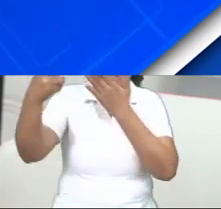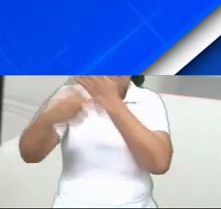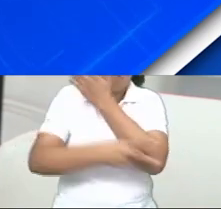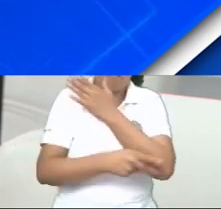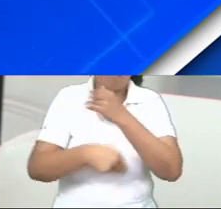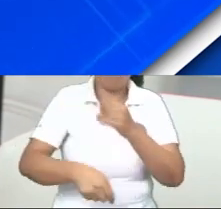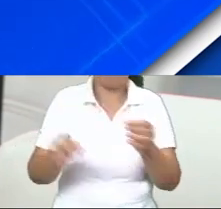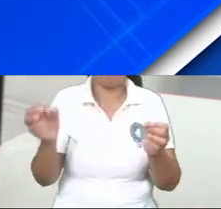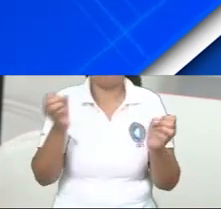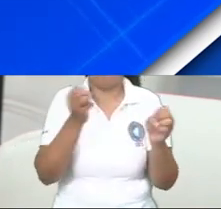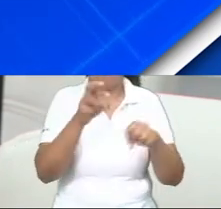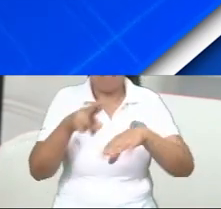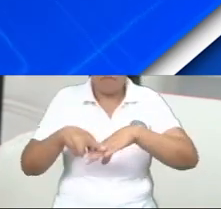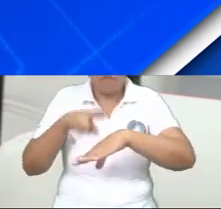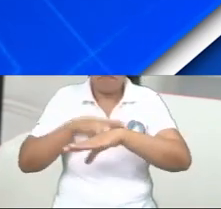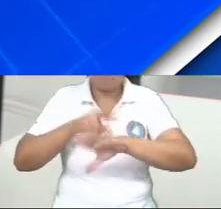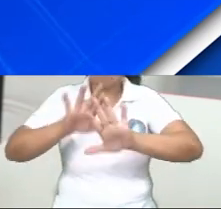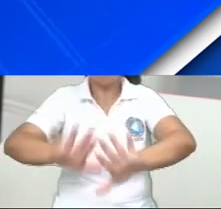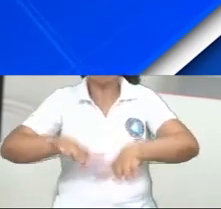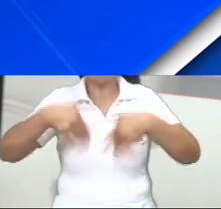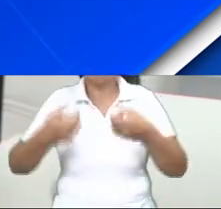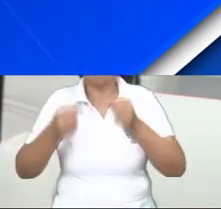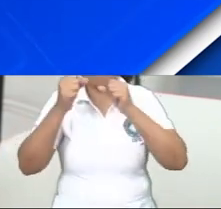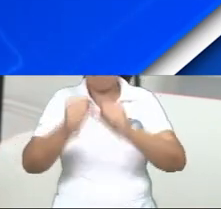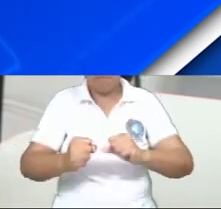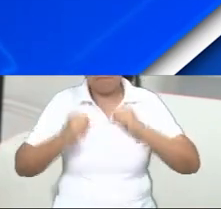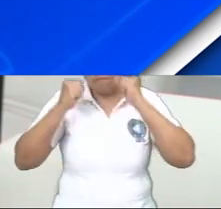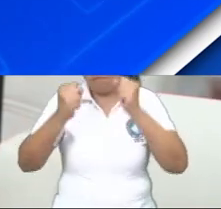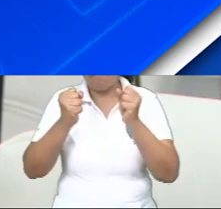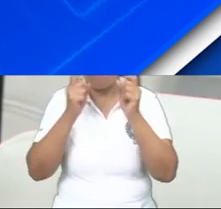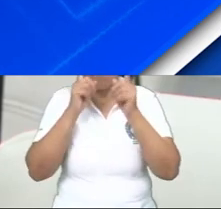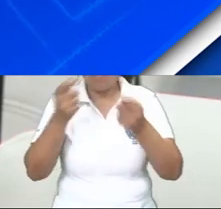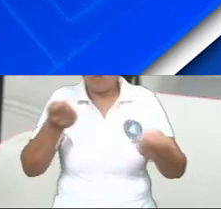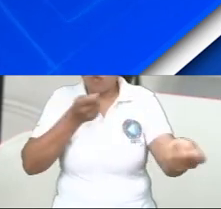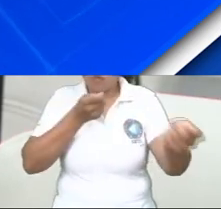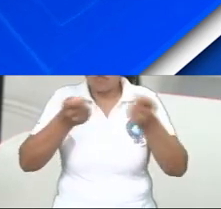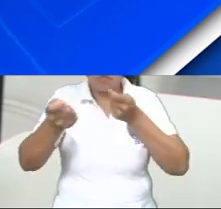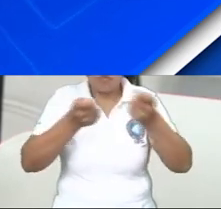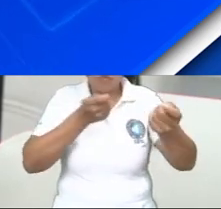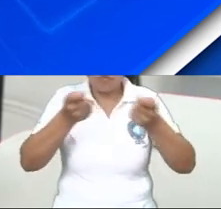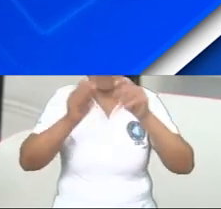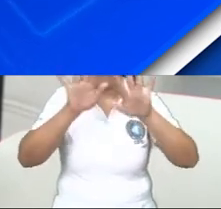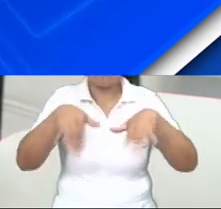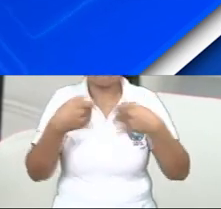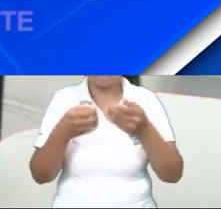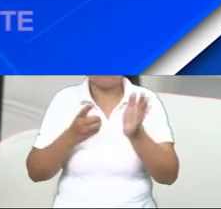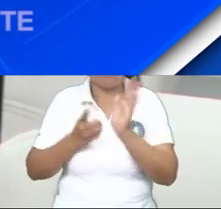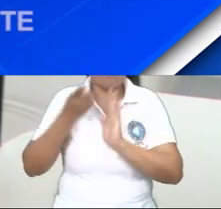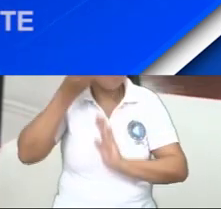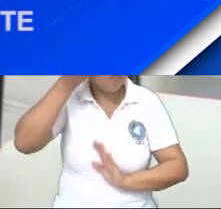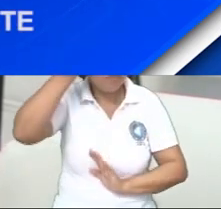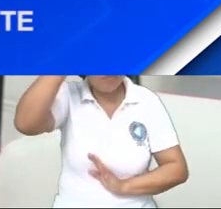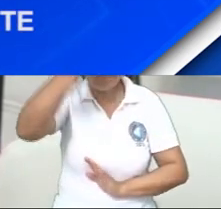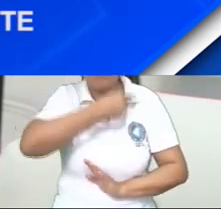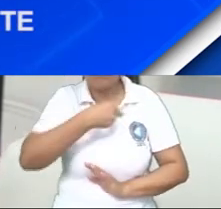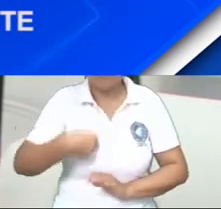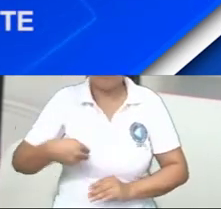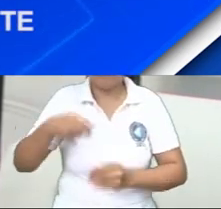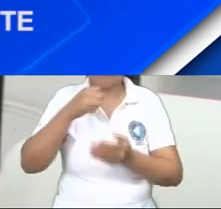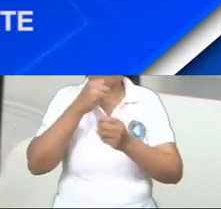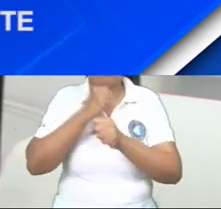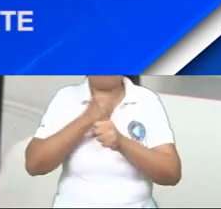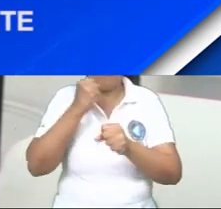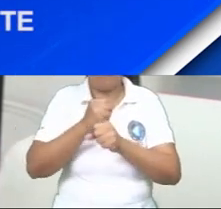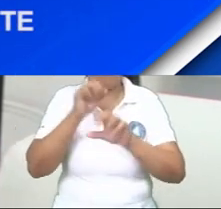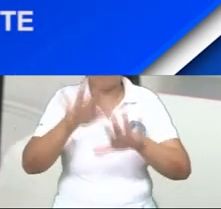destinatarios de estas normas a garantizar y fortalecer la seguridad jurídica y el desarrollo del Estado en esta